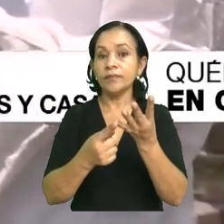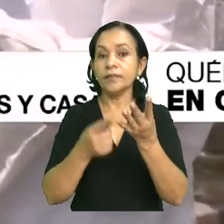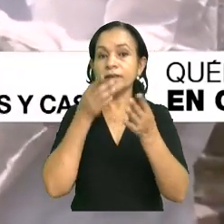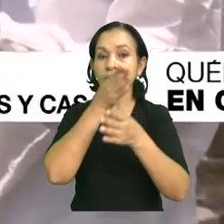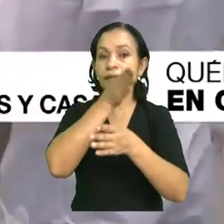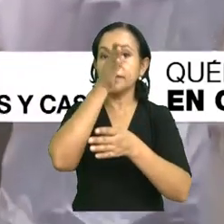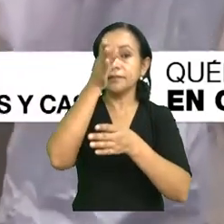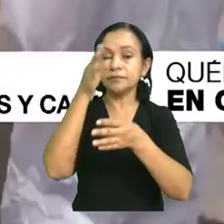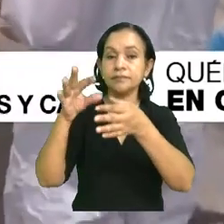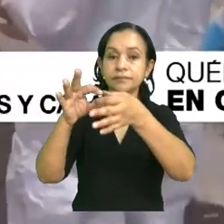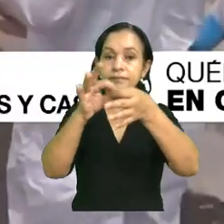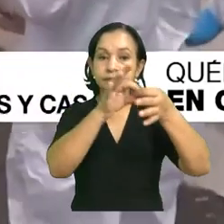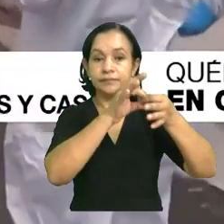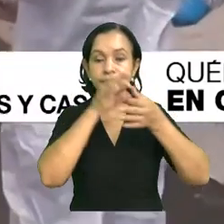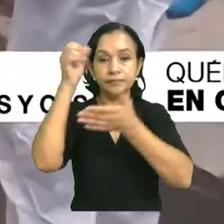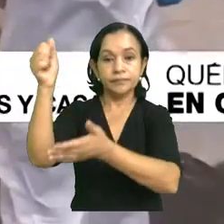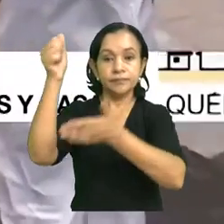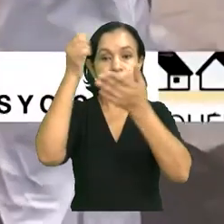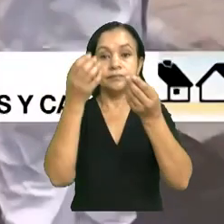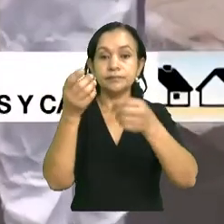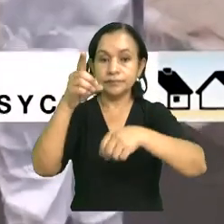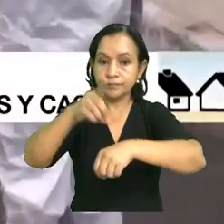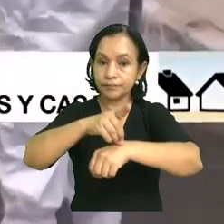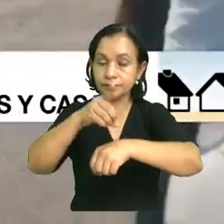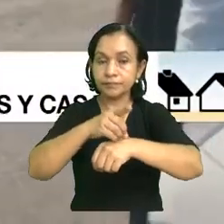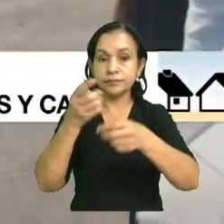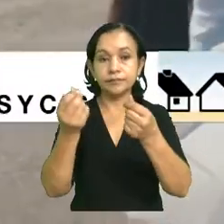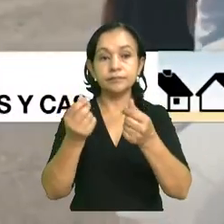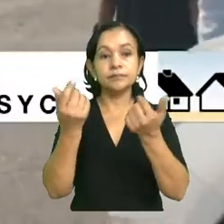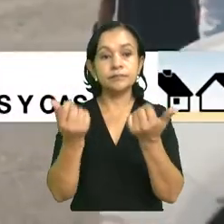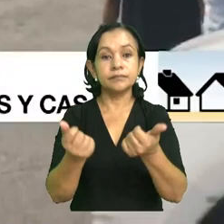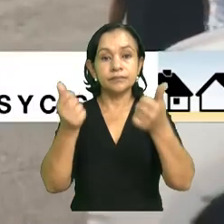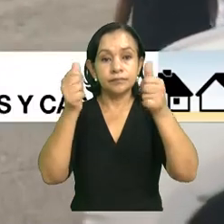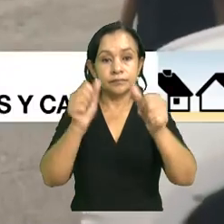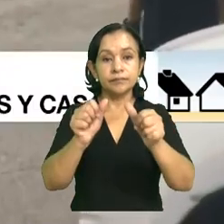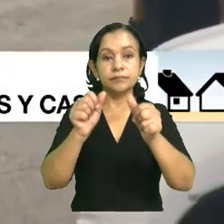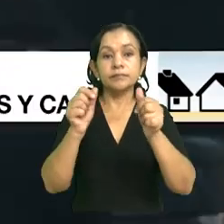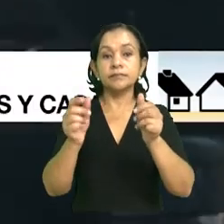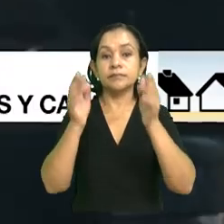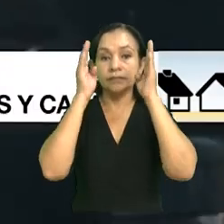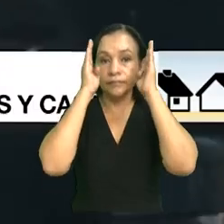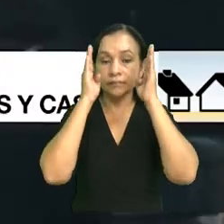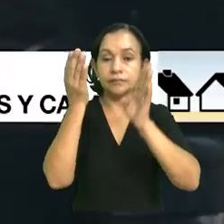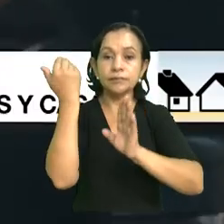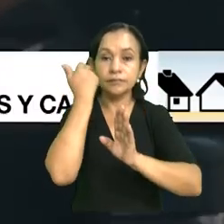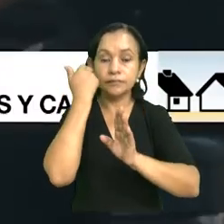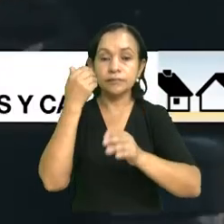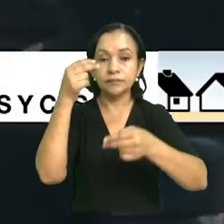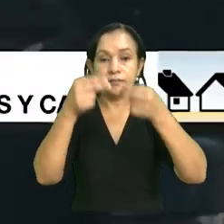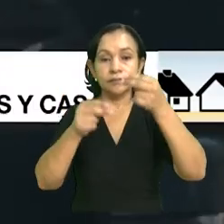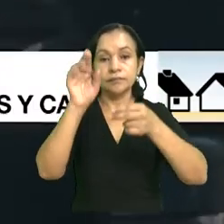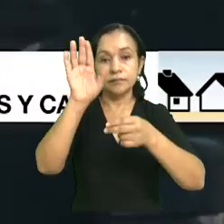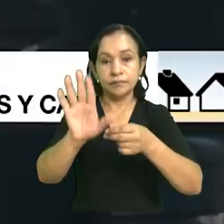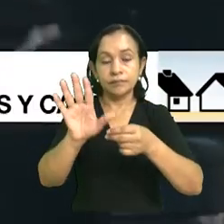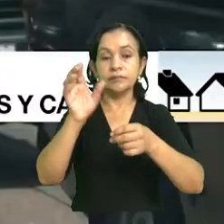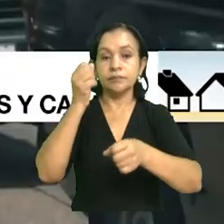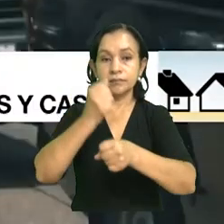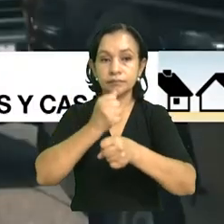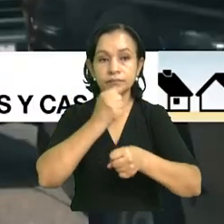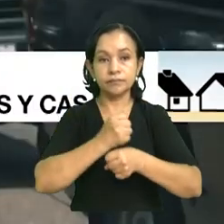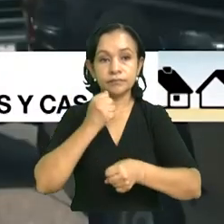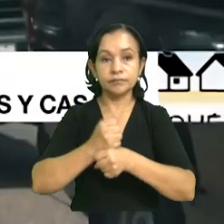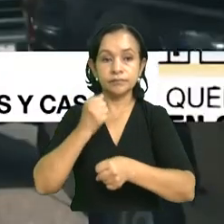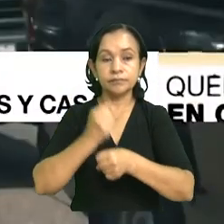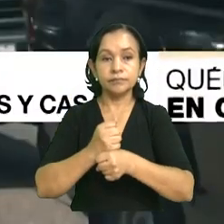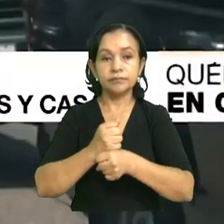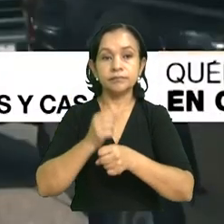gestión conjunta de fondos e insumos médicos. Y la articulación regional para atender la pandemia es el quinto aspecto sobre el cual trabajan.